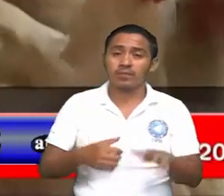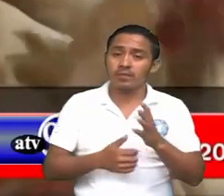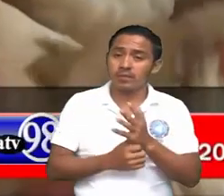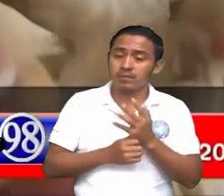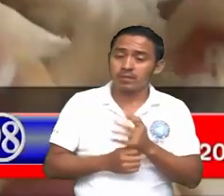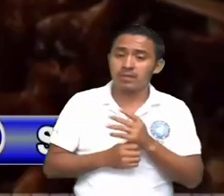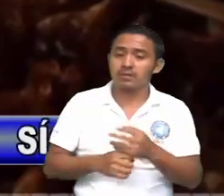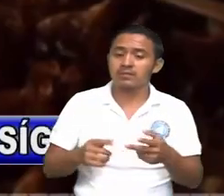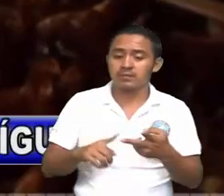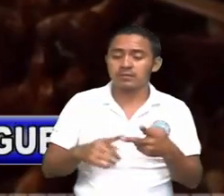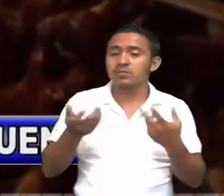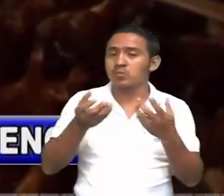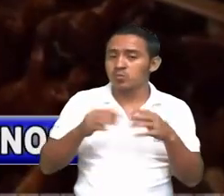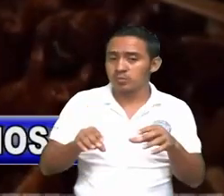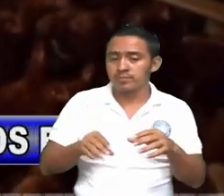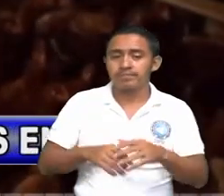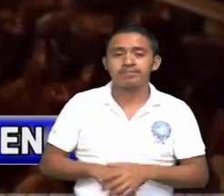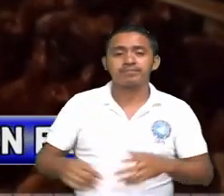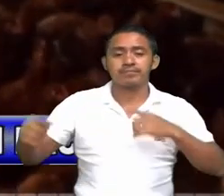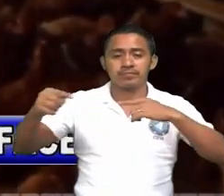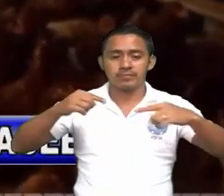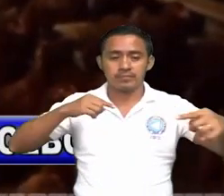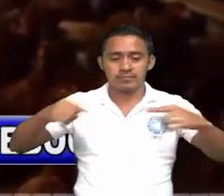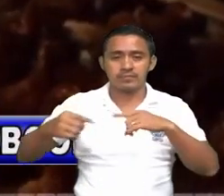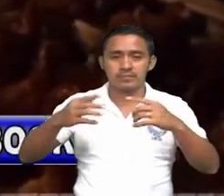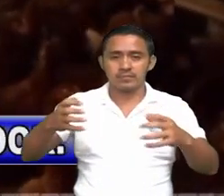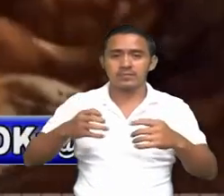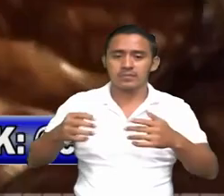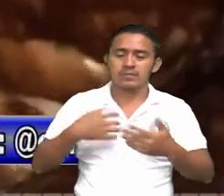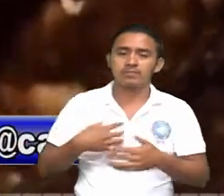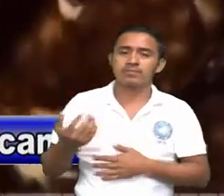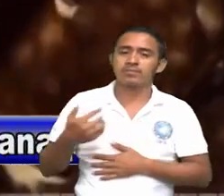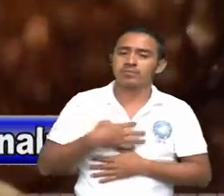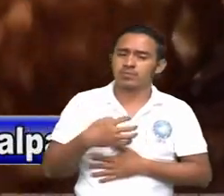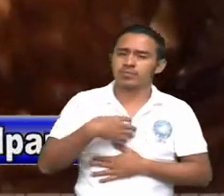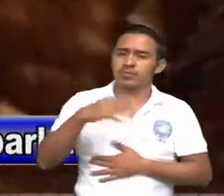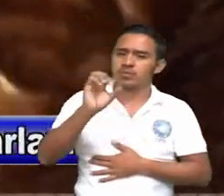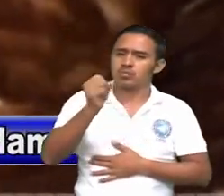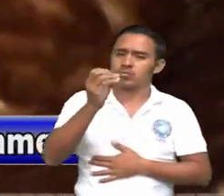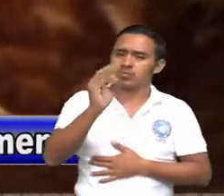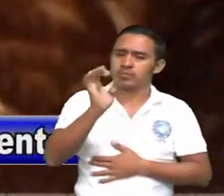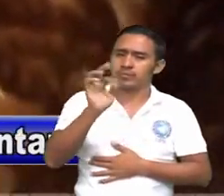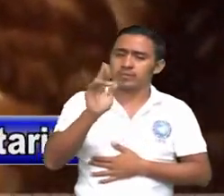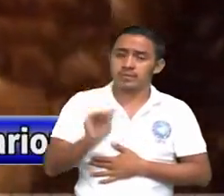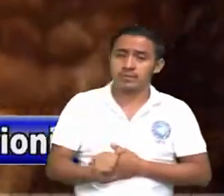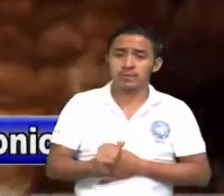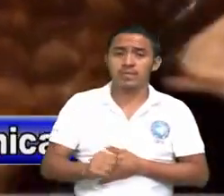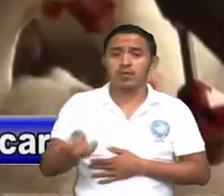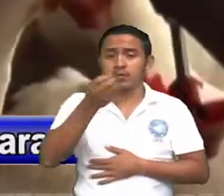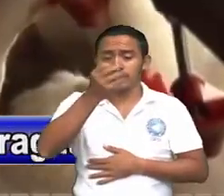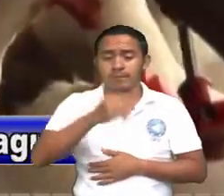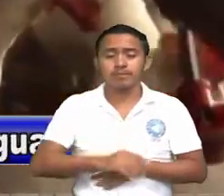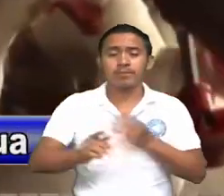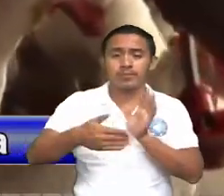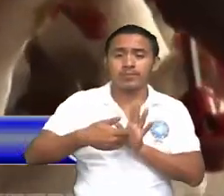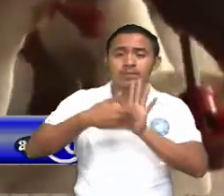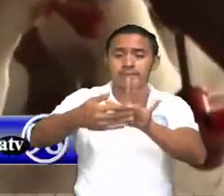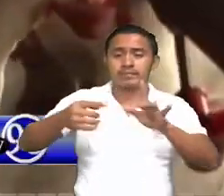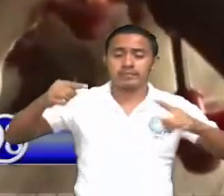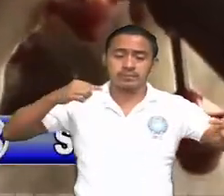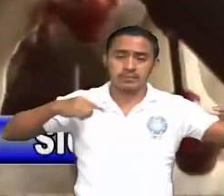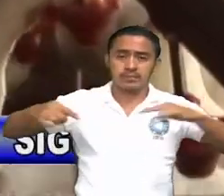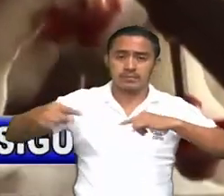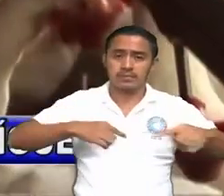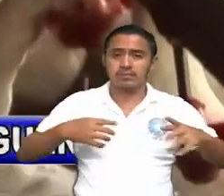y de huevo. La estrategia apunta a mantener nuestra soberanía y seguridad alimentaria. El lanzamiento de esta estrategia para